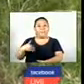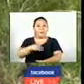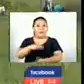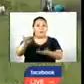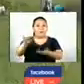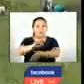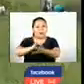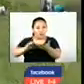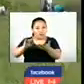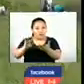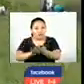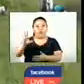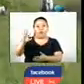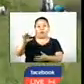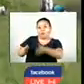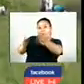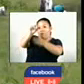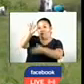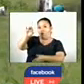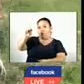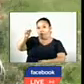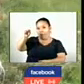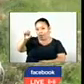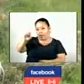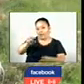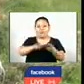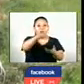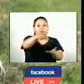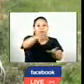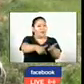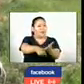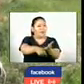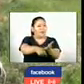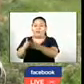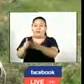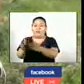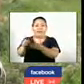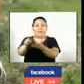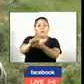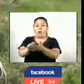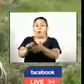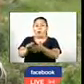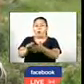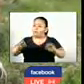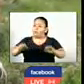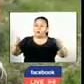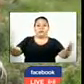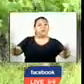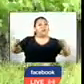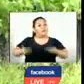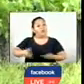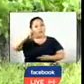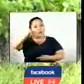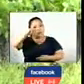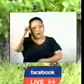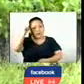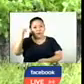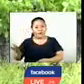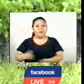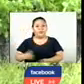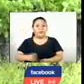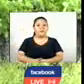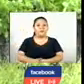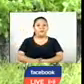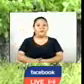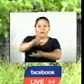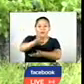ambiente FONAES alcaldía municipal e instituciones educativas participaron en esta campaña en